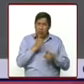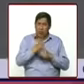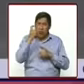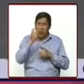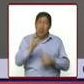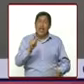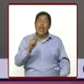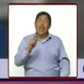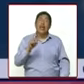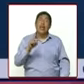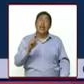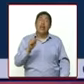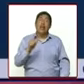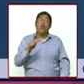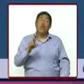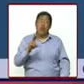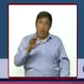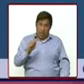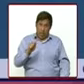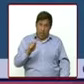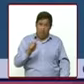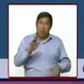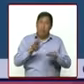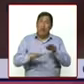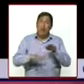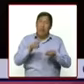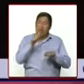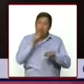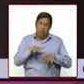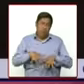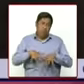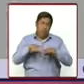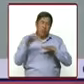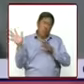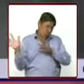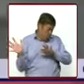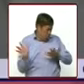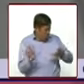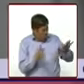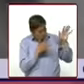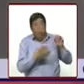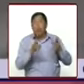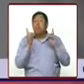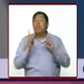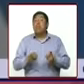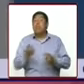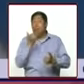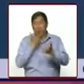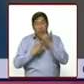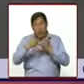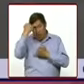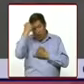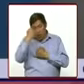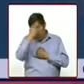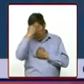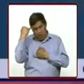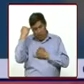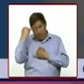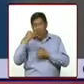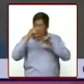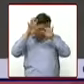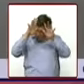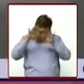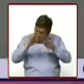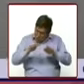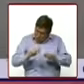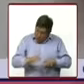será Andalucía, donde se prevén inundaciones y fuertes vientos. El mismo panorama se vive en Italia, donde las lluvias